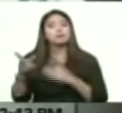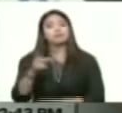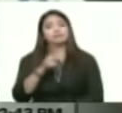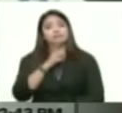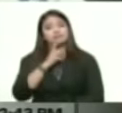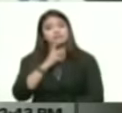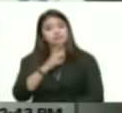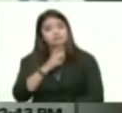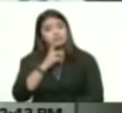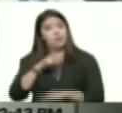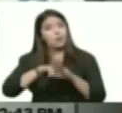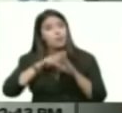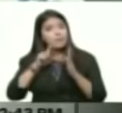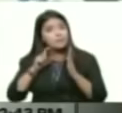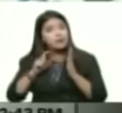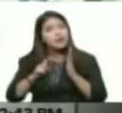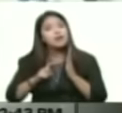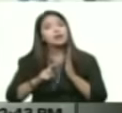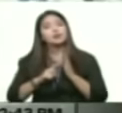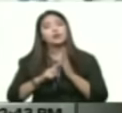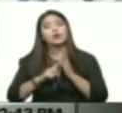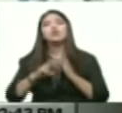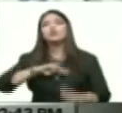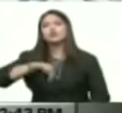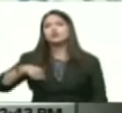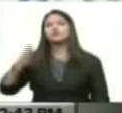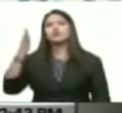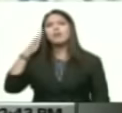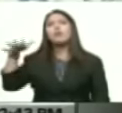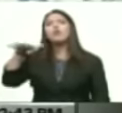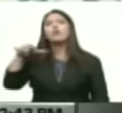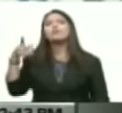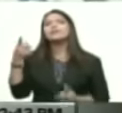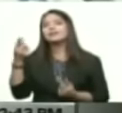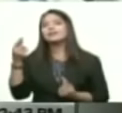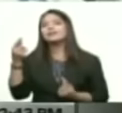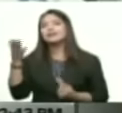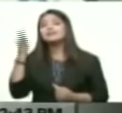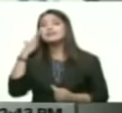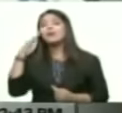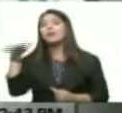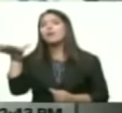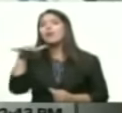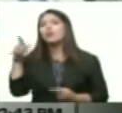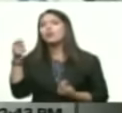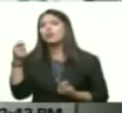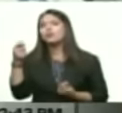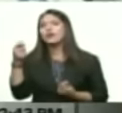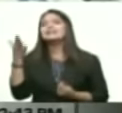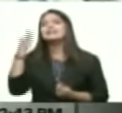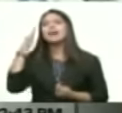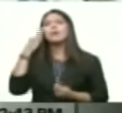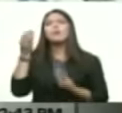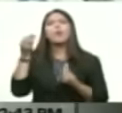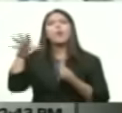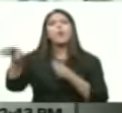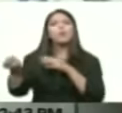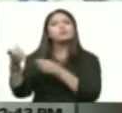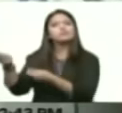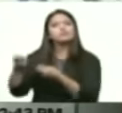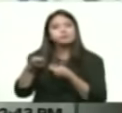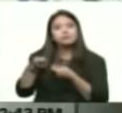el cual nosotros queremos decirle al país que sabemos dónde están los reales, sabemos cómo tener acceso a ellos,